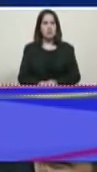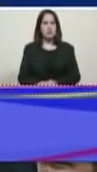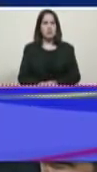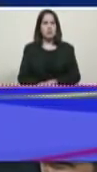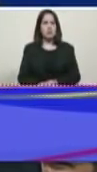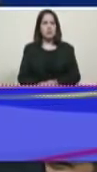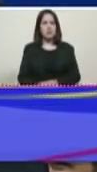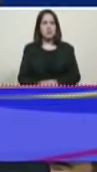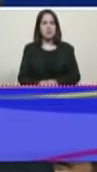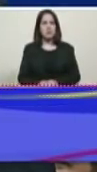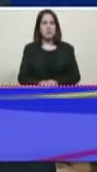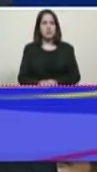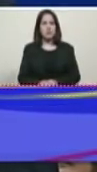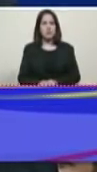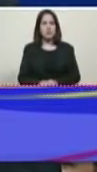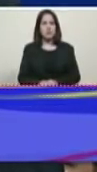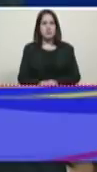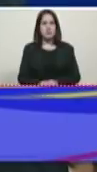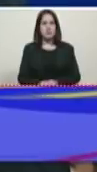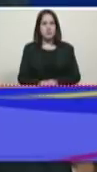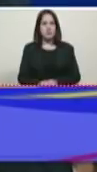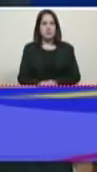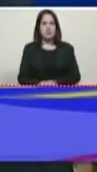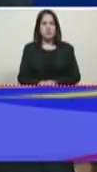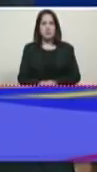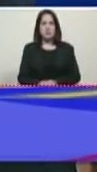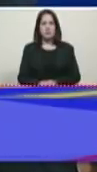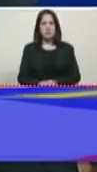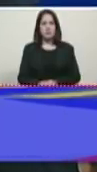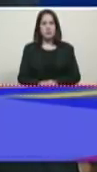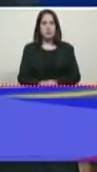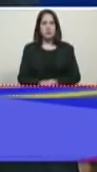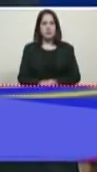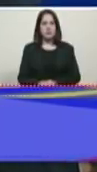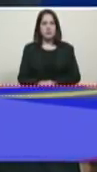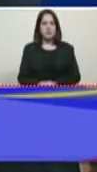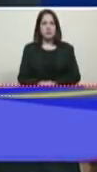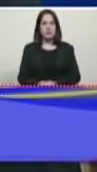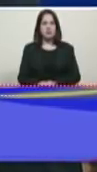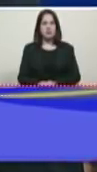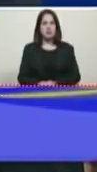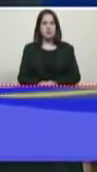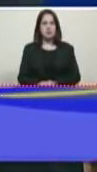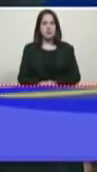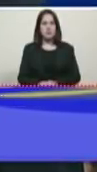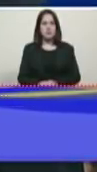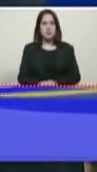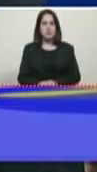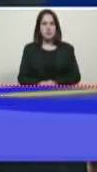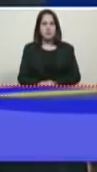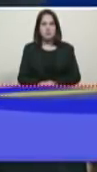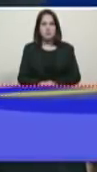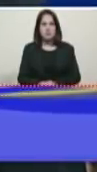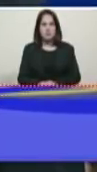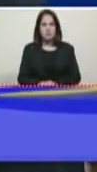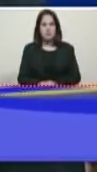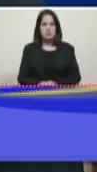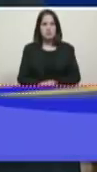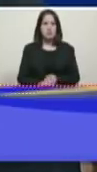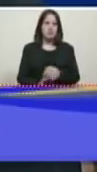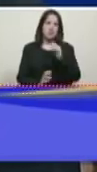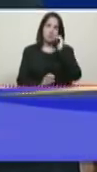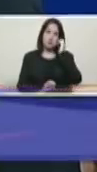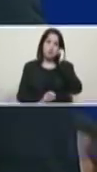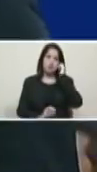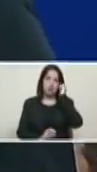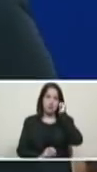gobernadores y alcaldes pero primero felicitarlo por la excelente acción en la ciudad principal caracas lo que tuvimos la oportunidad de estar en el mes de diciembre en